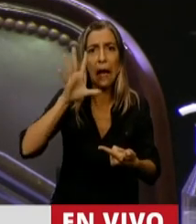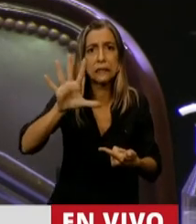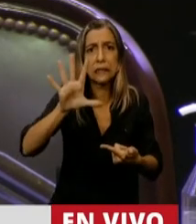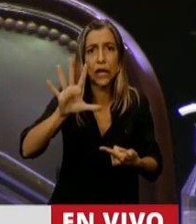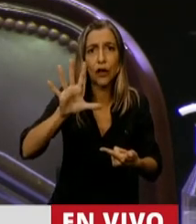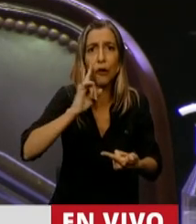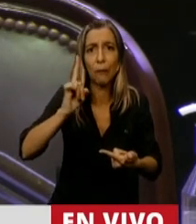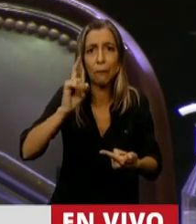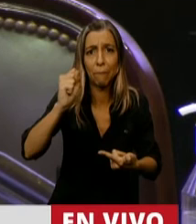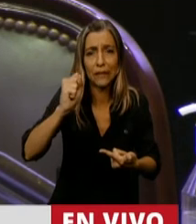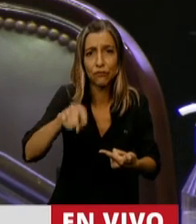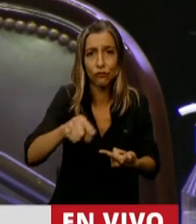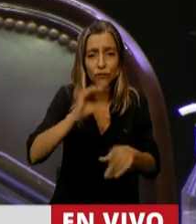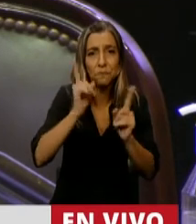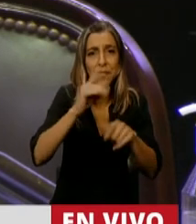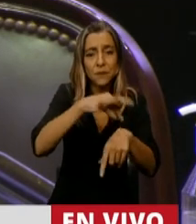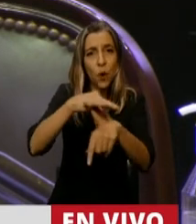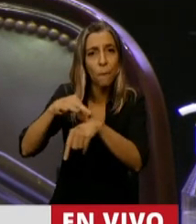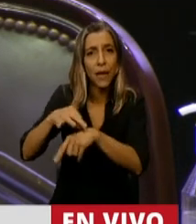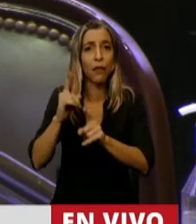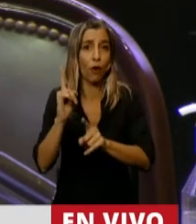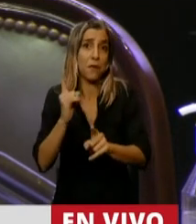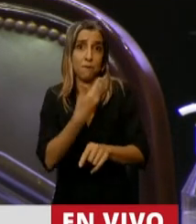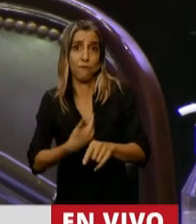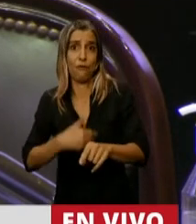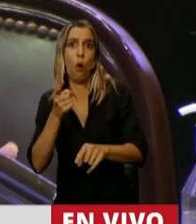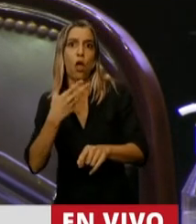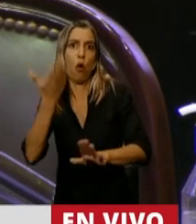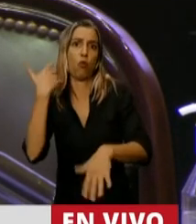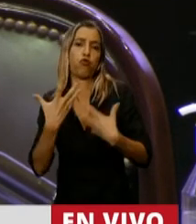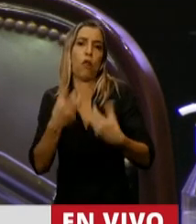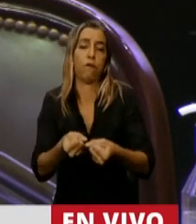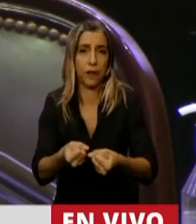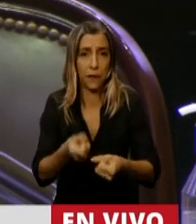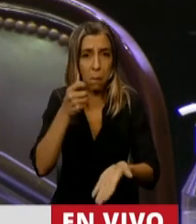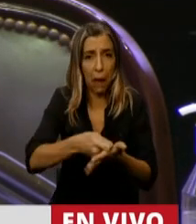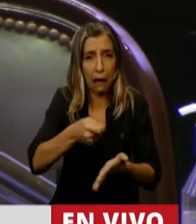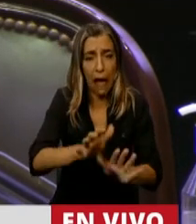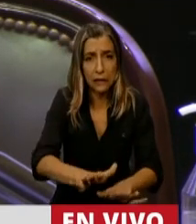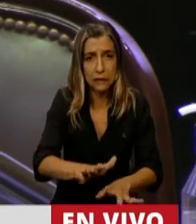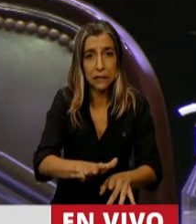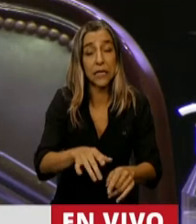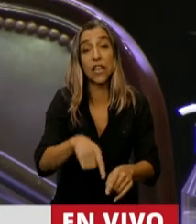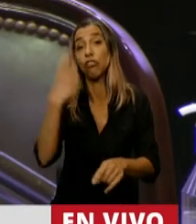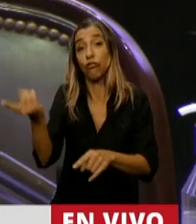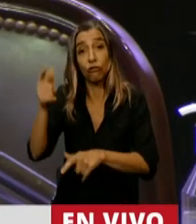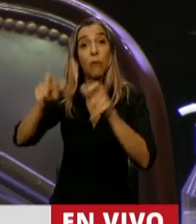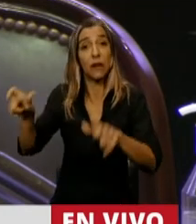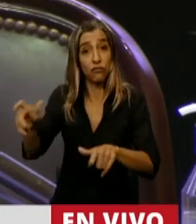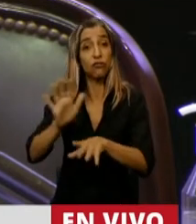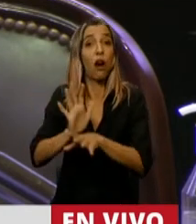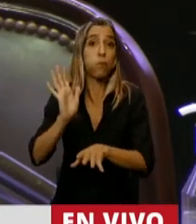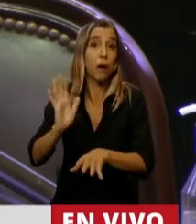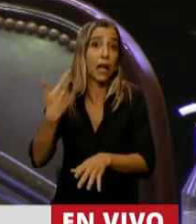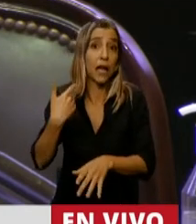5.000 pesos. Esos médicos que dicen desde el Gobierno Nacional que han defendido, bueno, a los que han intrusado, a los que han cometido